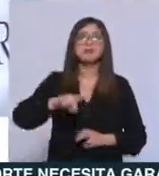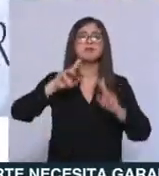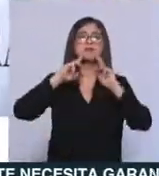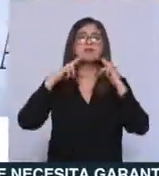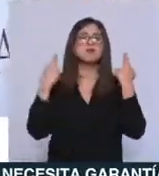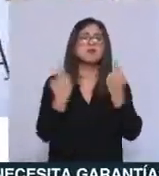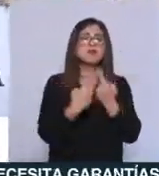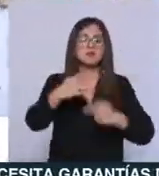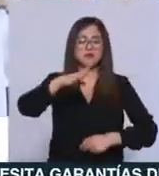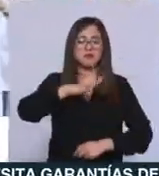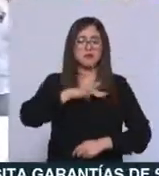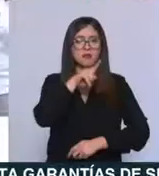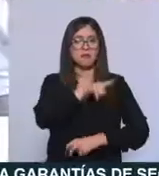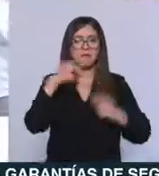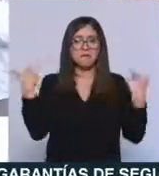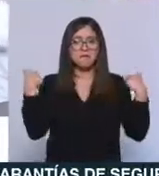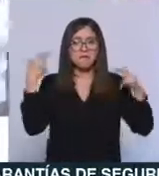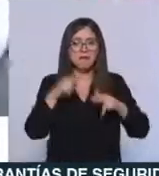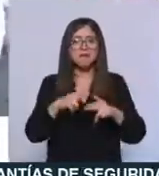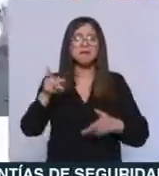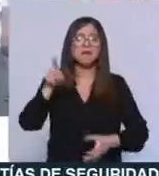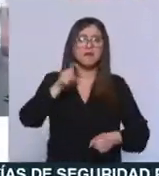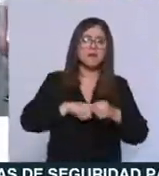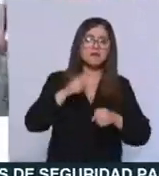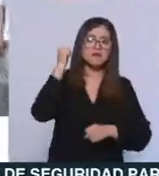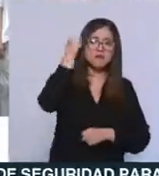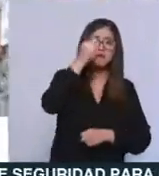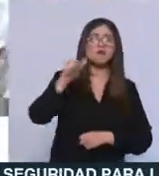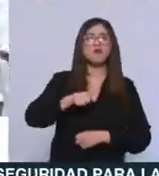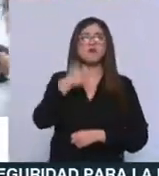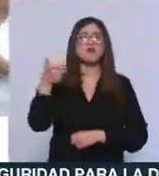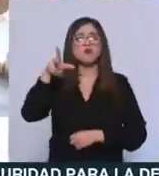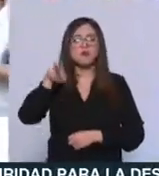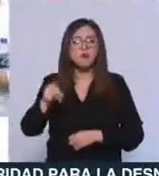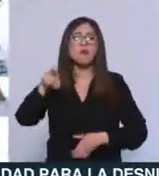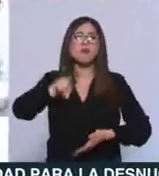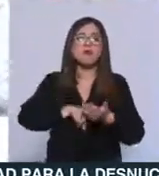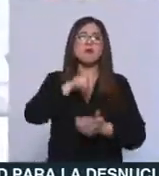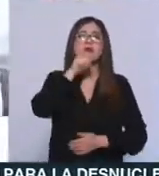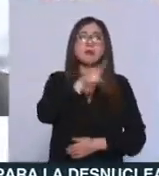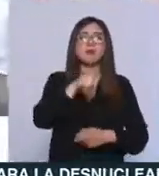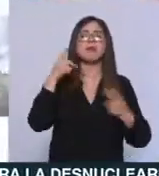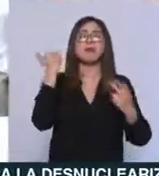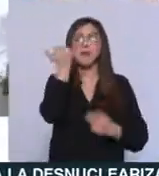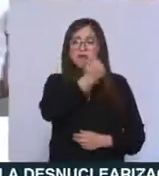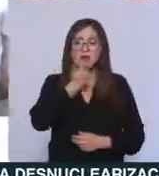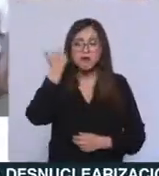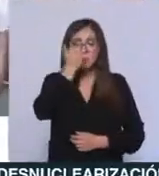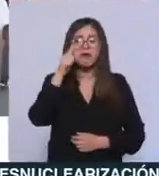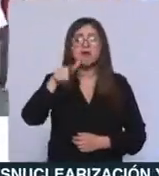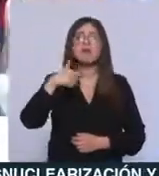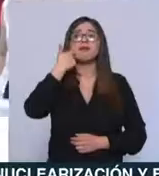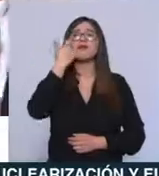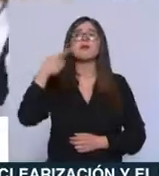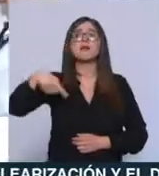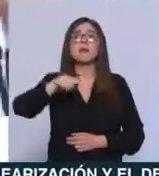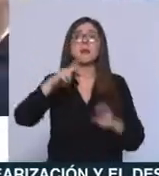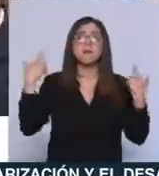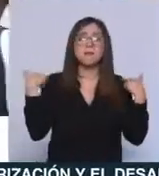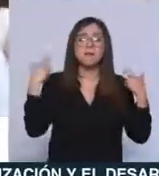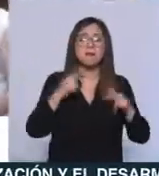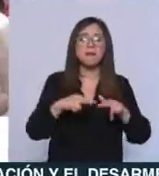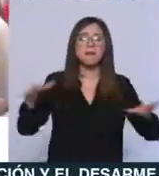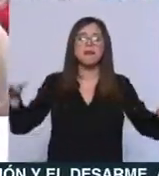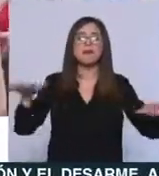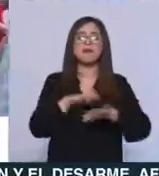profesores, sindicalizados, no sindicalizados, alumnos, incluso profesores de los que están proponiendo fundar otro sindicato